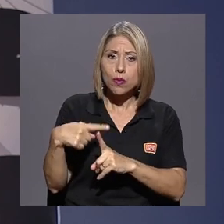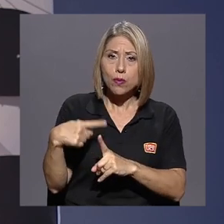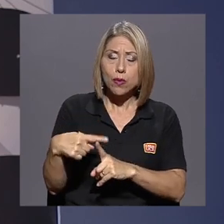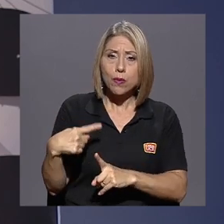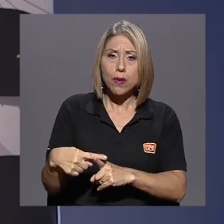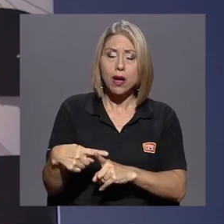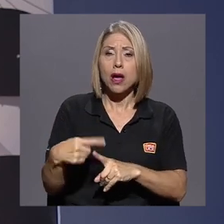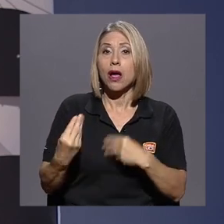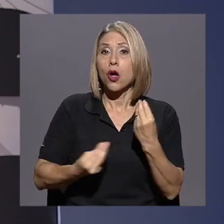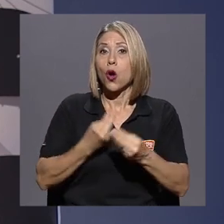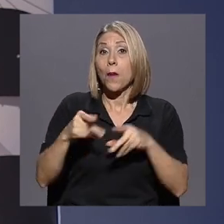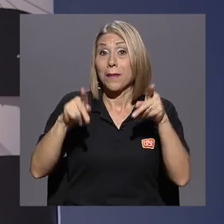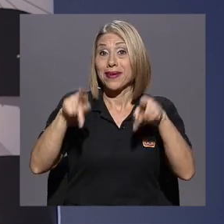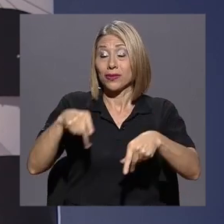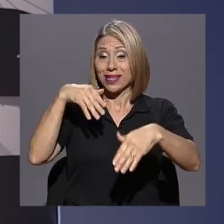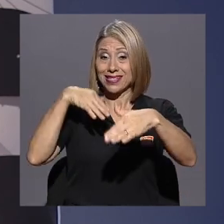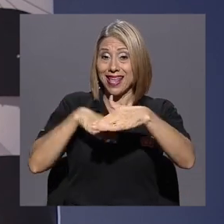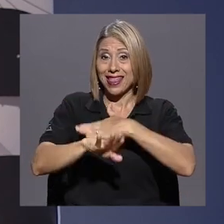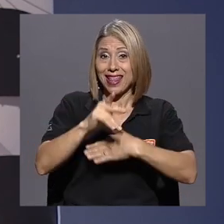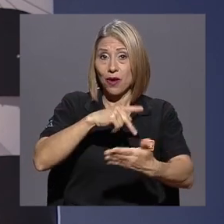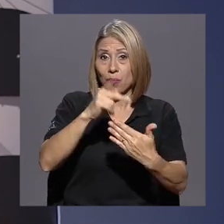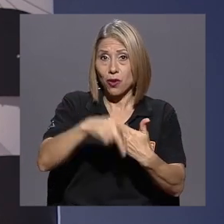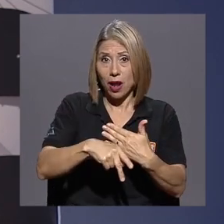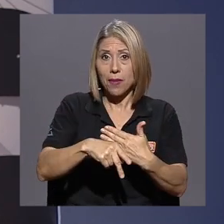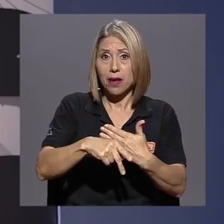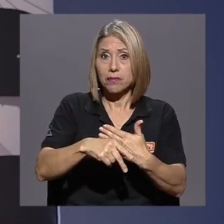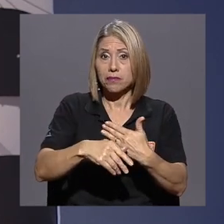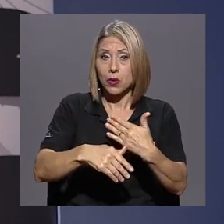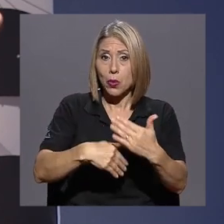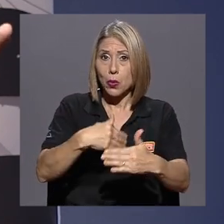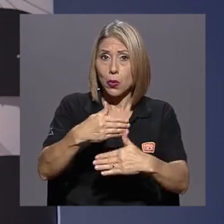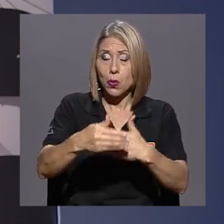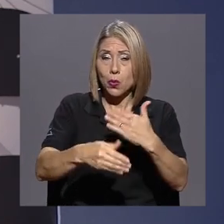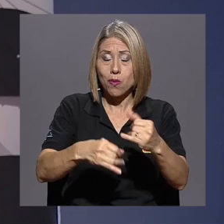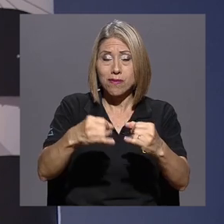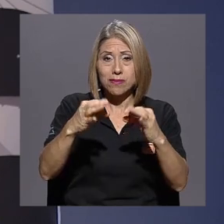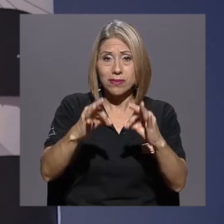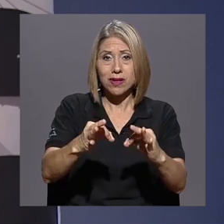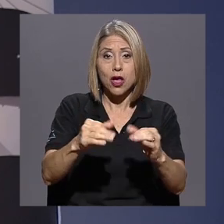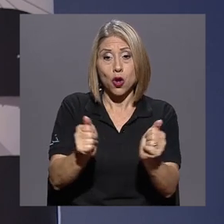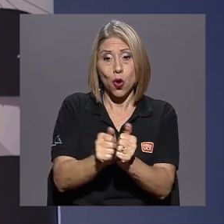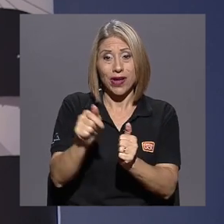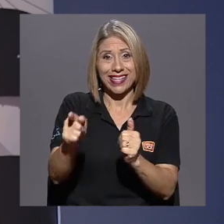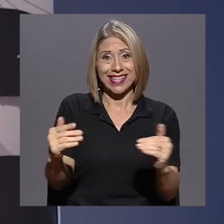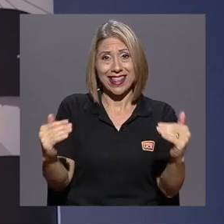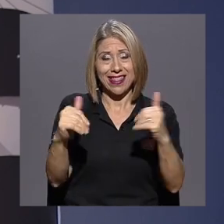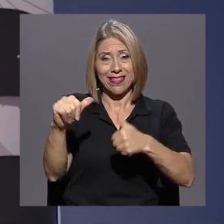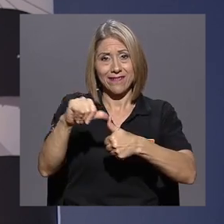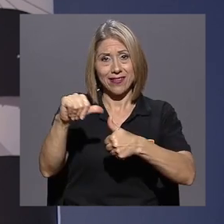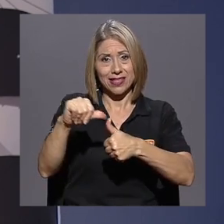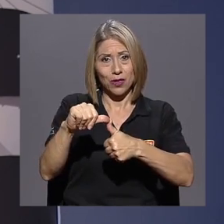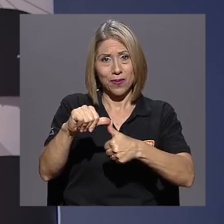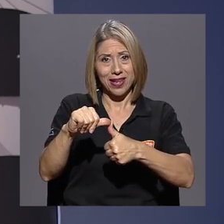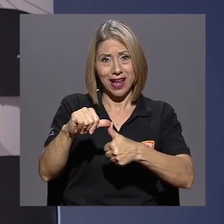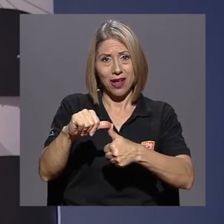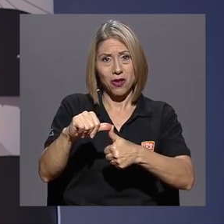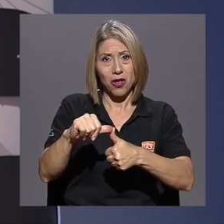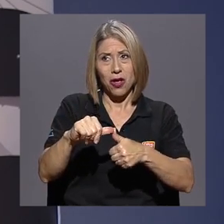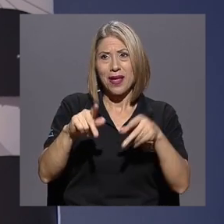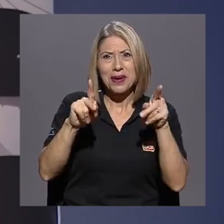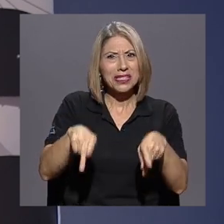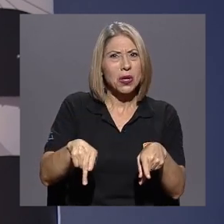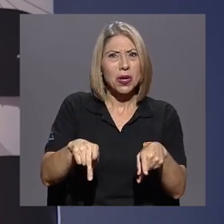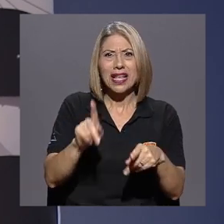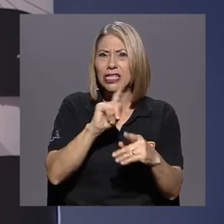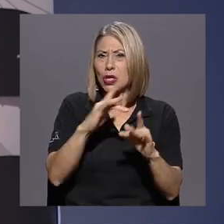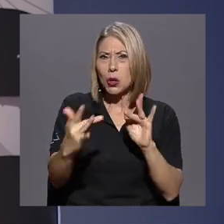positivos de cómo las personas entran a un programa, e inclusive con ese carácter centroamericano se da mucho de que las personas no se conectan con su